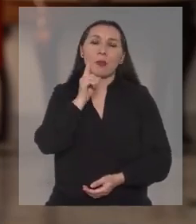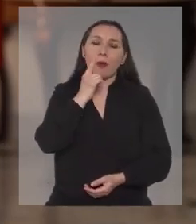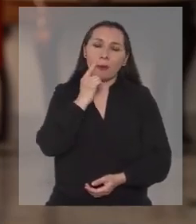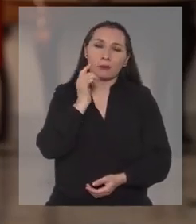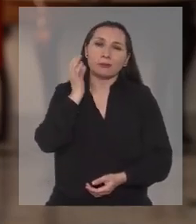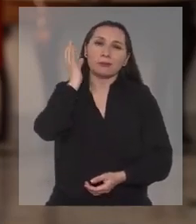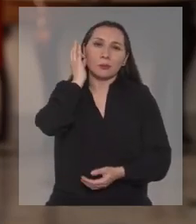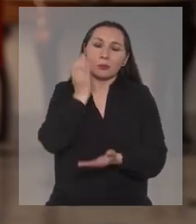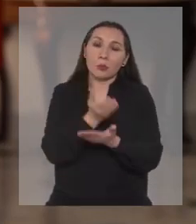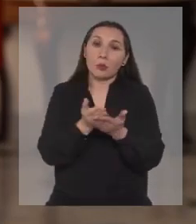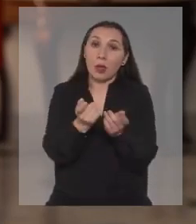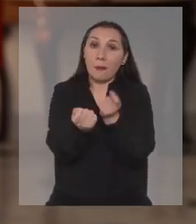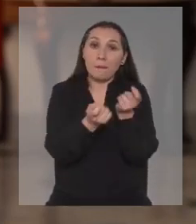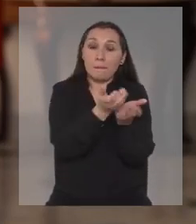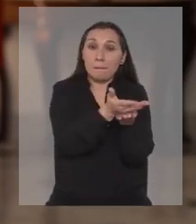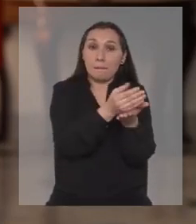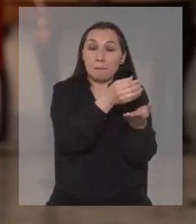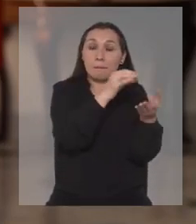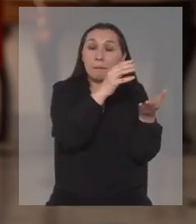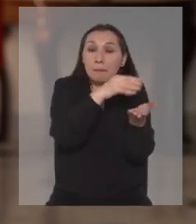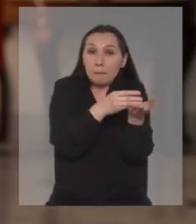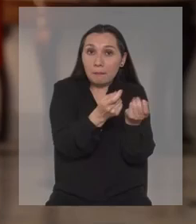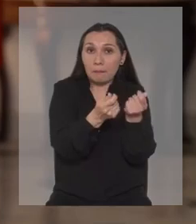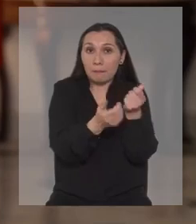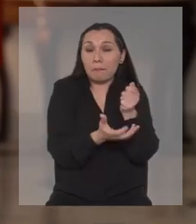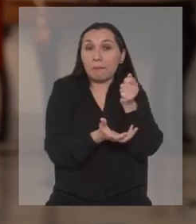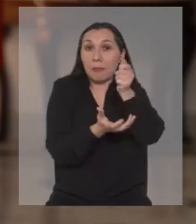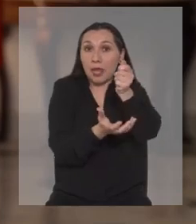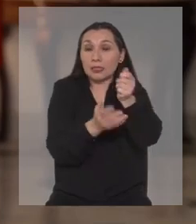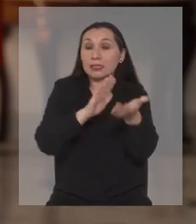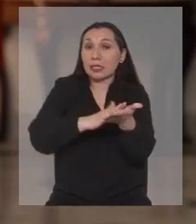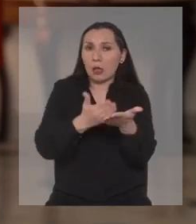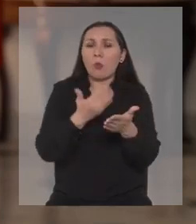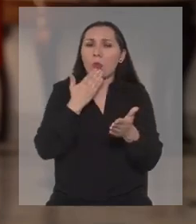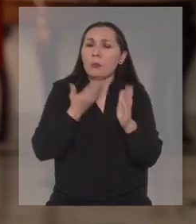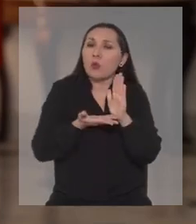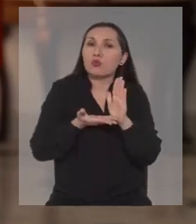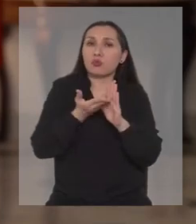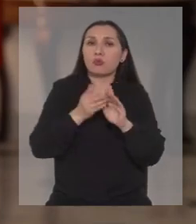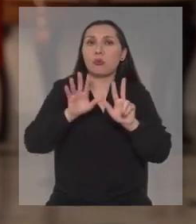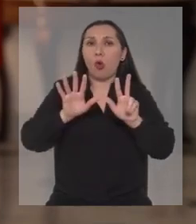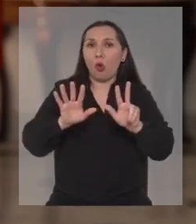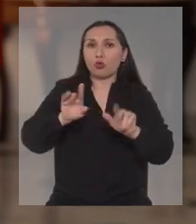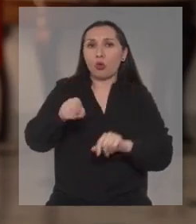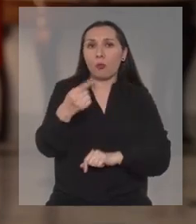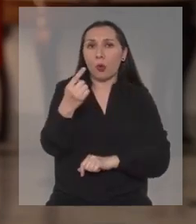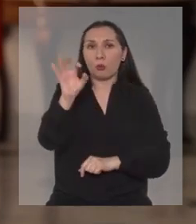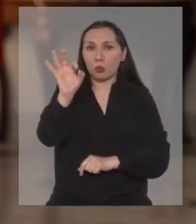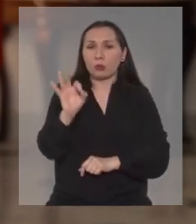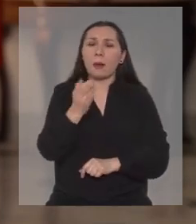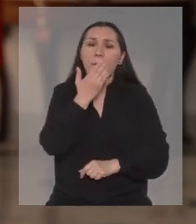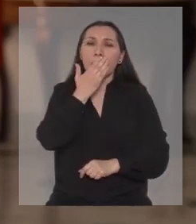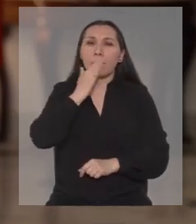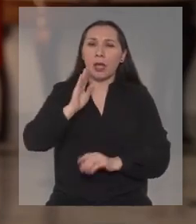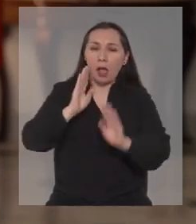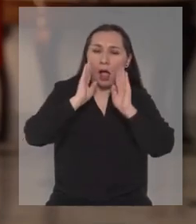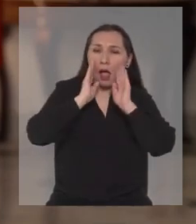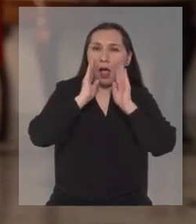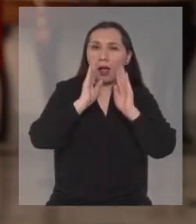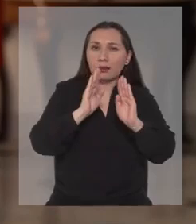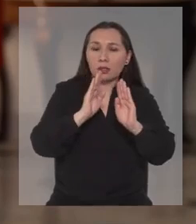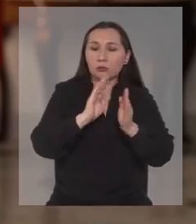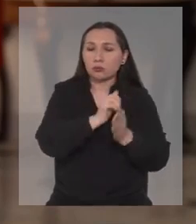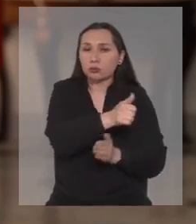y estimados el presupuesto en salud también aumenta y lo hace en un 8,1 para mejorar la